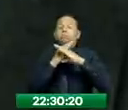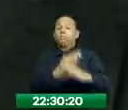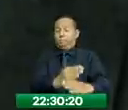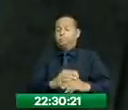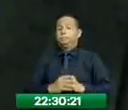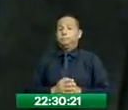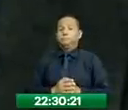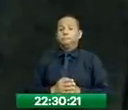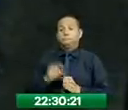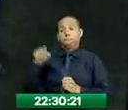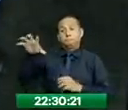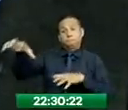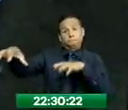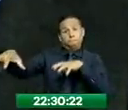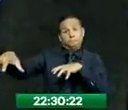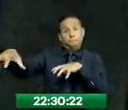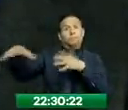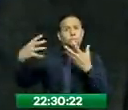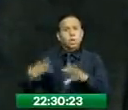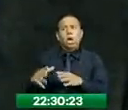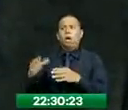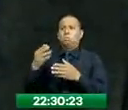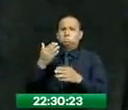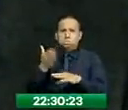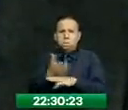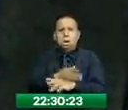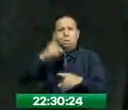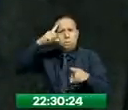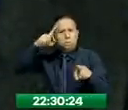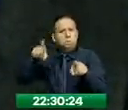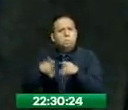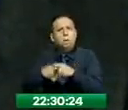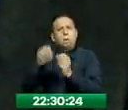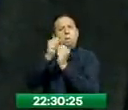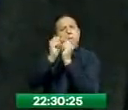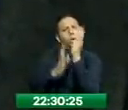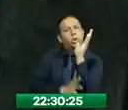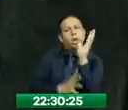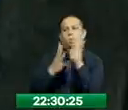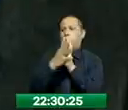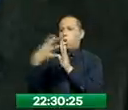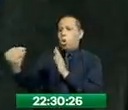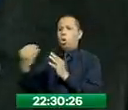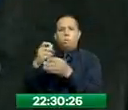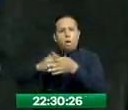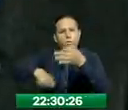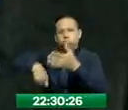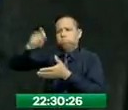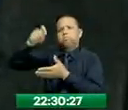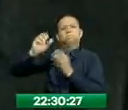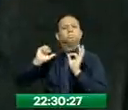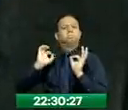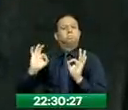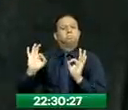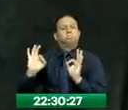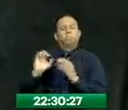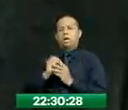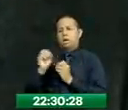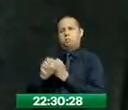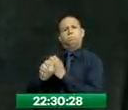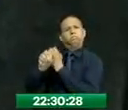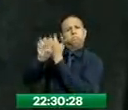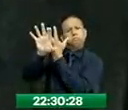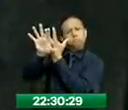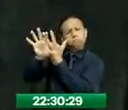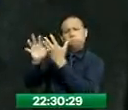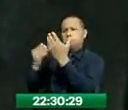logrado llevar adelante una serie de proyectos comunes para controlar esta enfermedad en el ecuador ha habido con videoconferencias